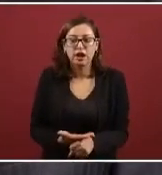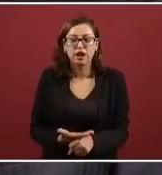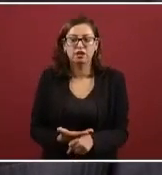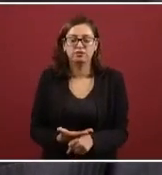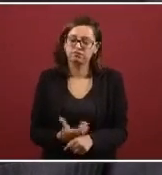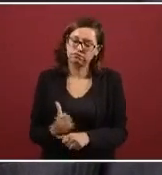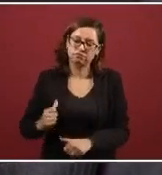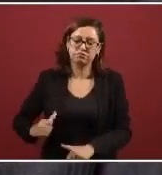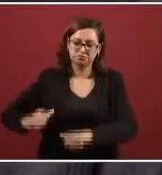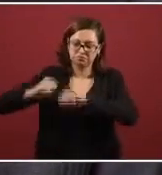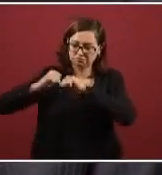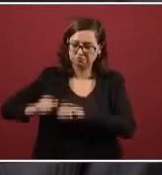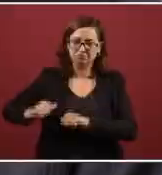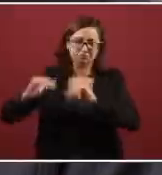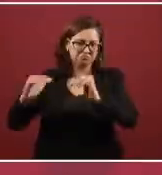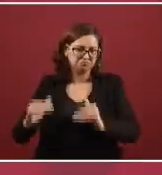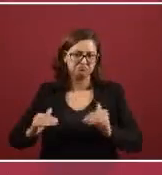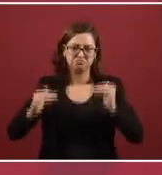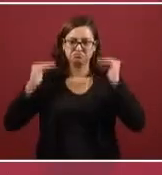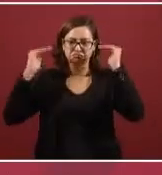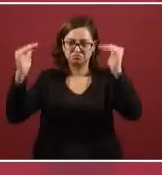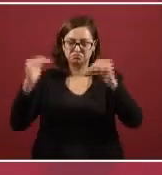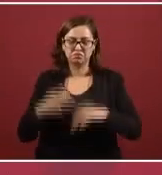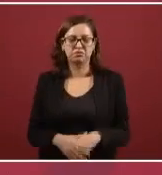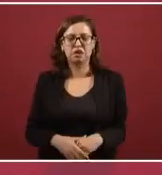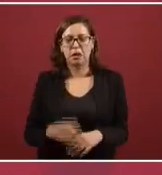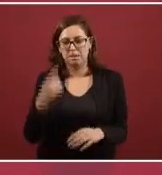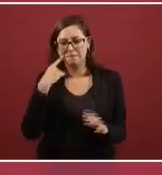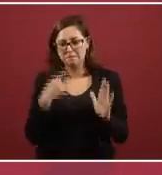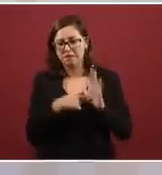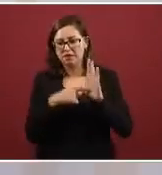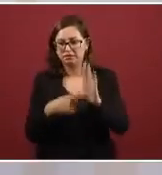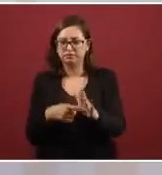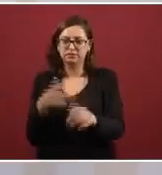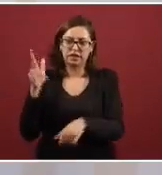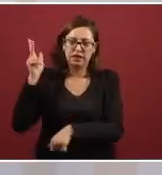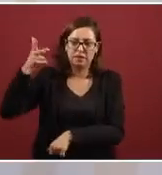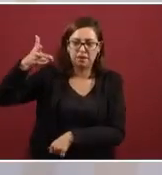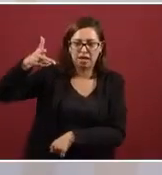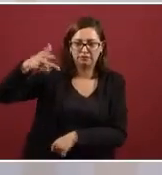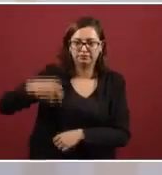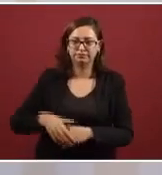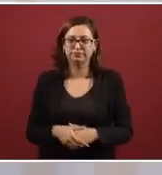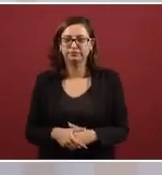la autoridad más elevada. Miren, este es el aparatito.